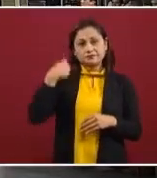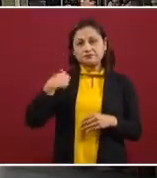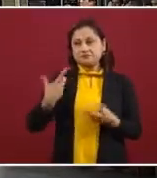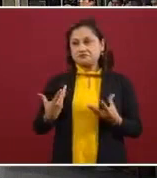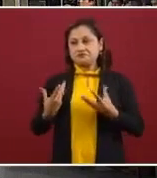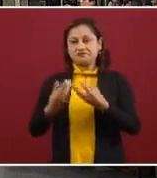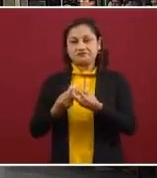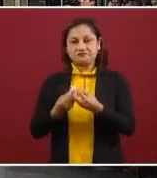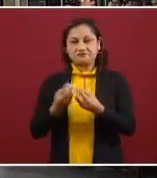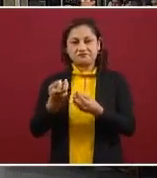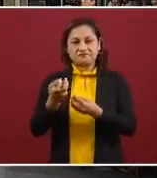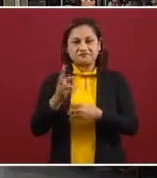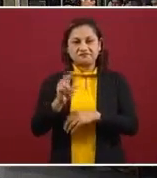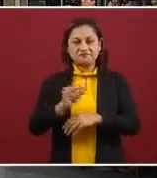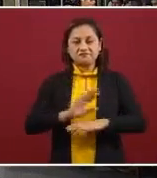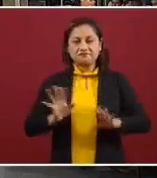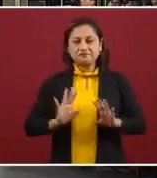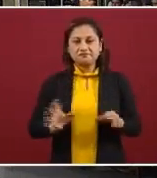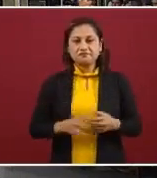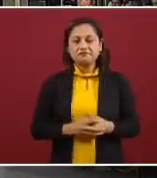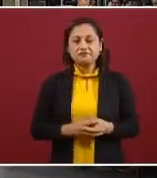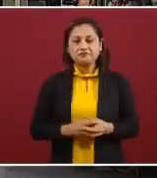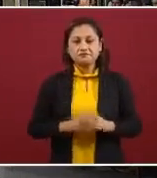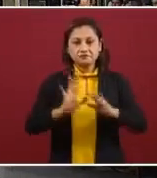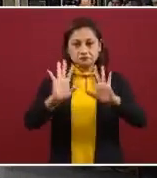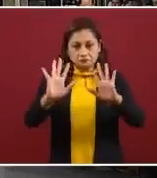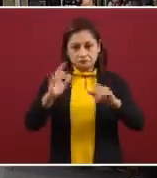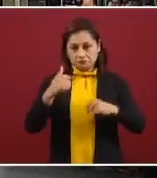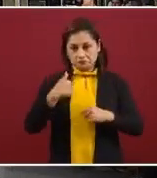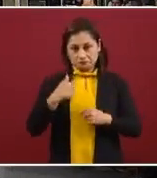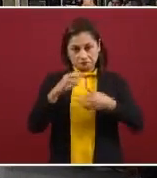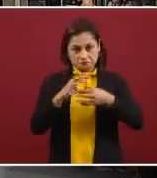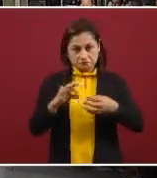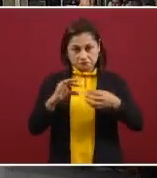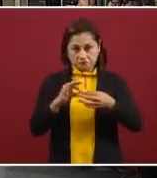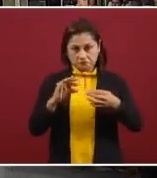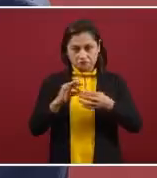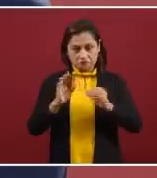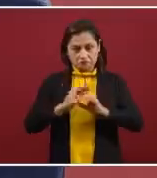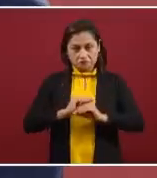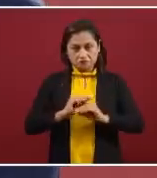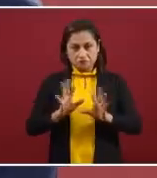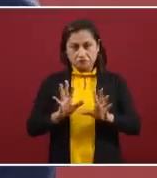eso. Yo, lo que tiene que ver con partidos, no